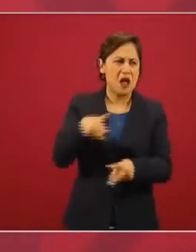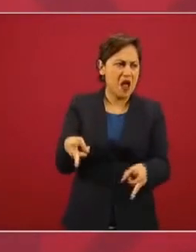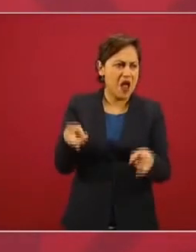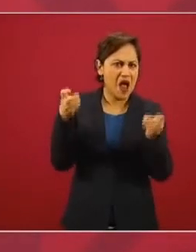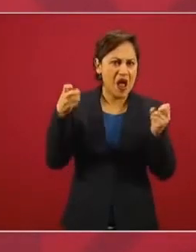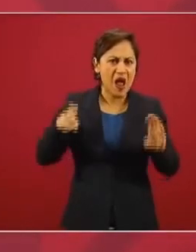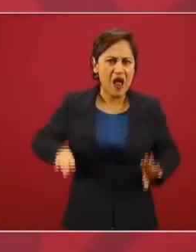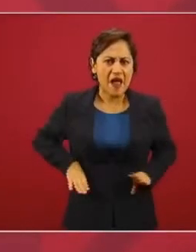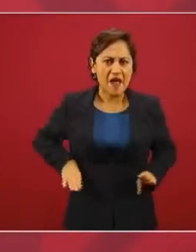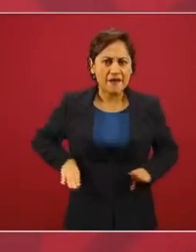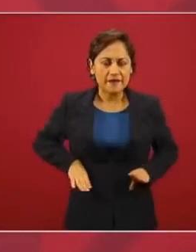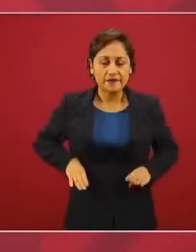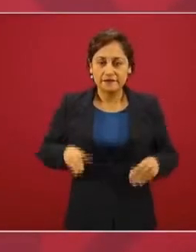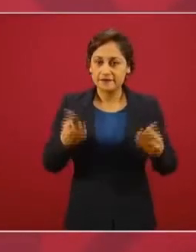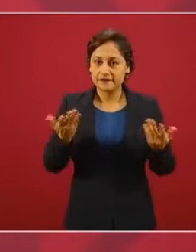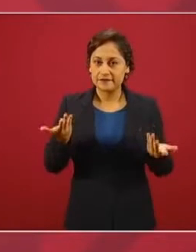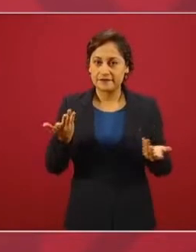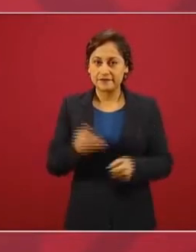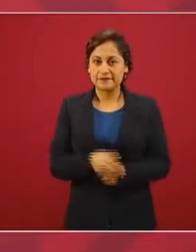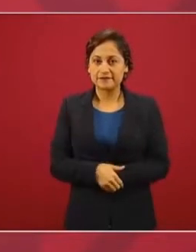se les